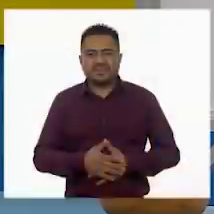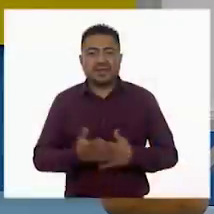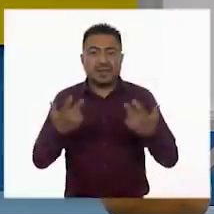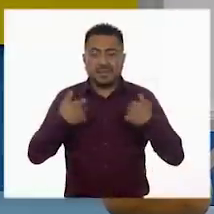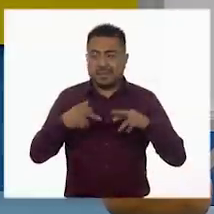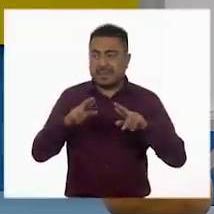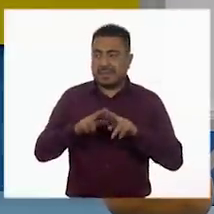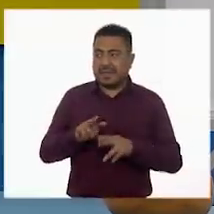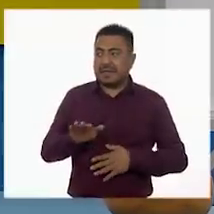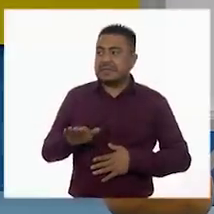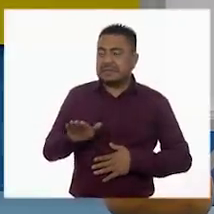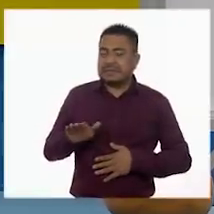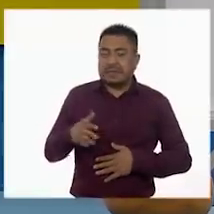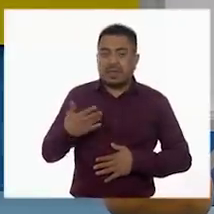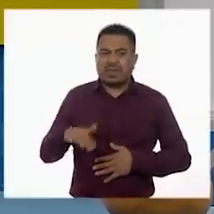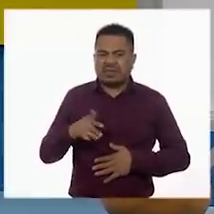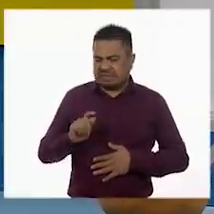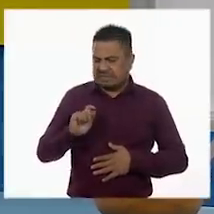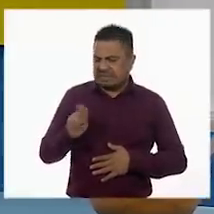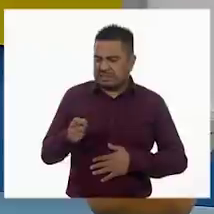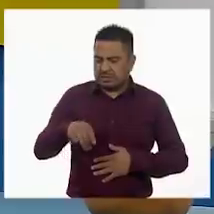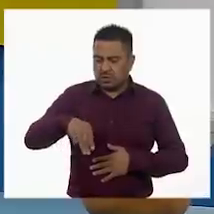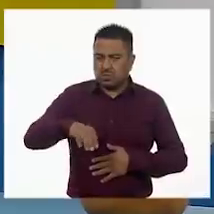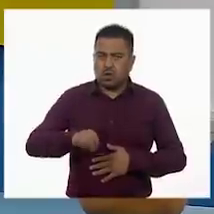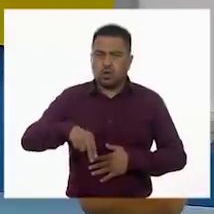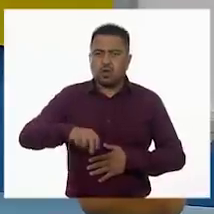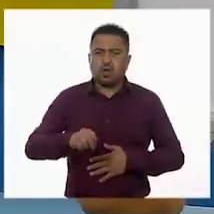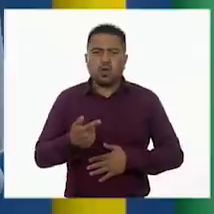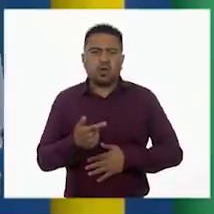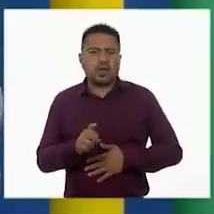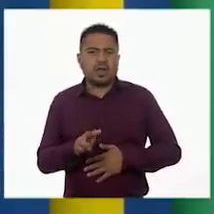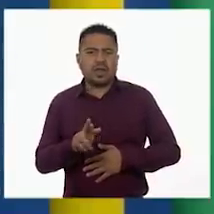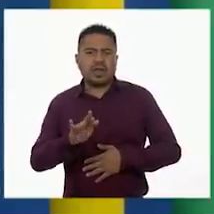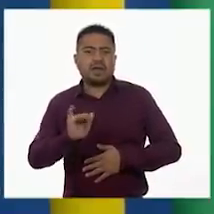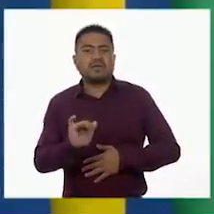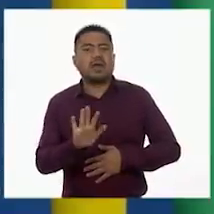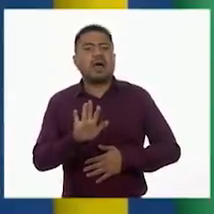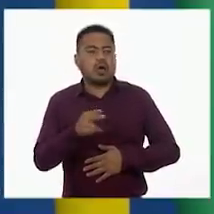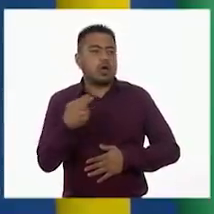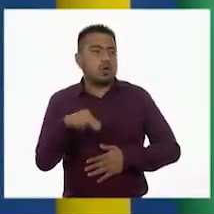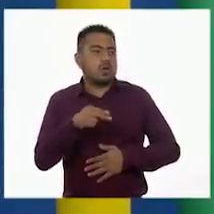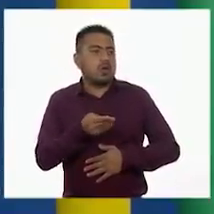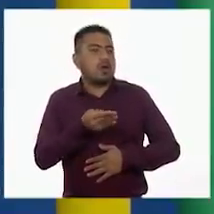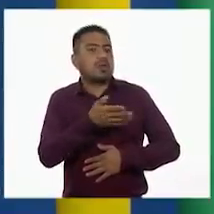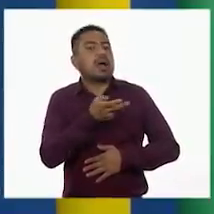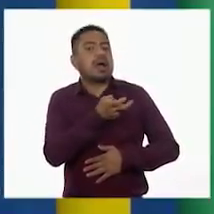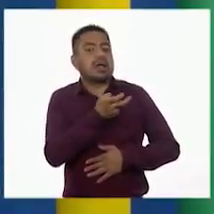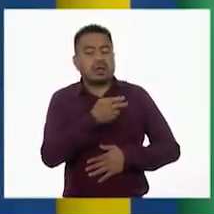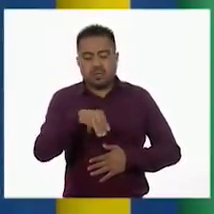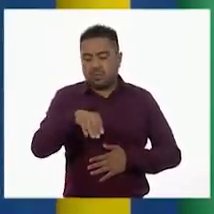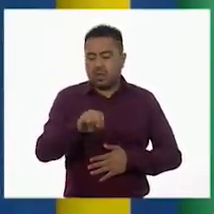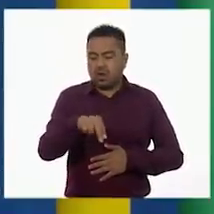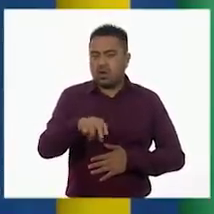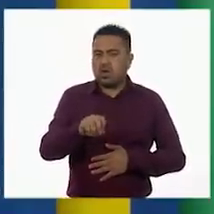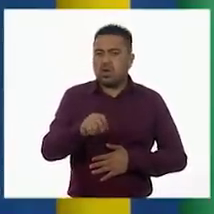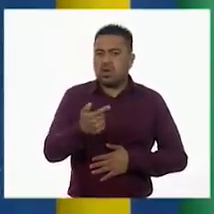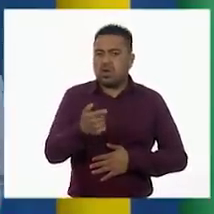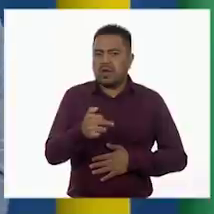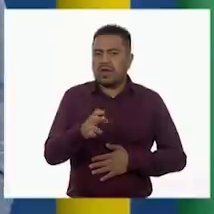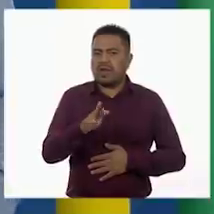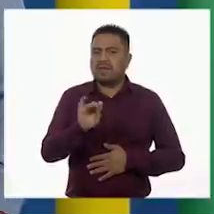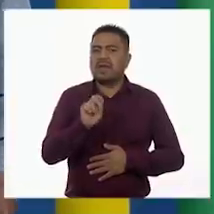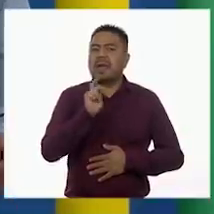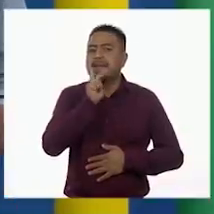Maestro Rosario, ¿qué es una monografía? Como su nombre lo dice, monografía es